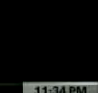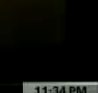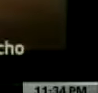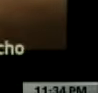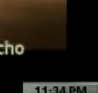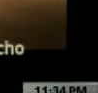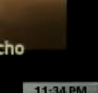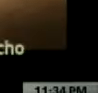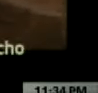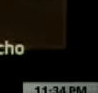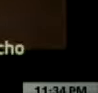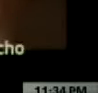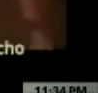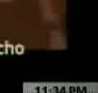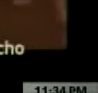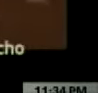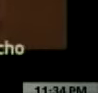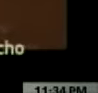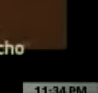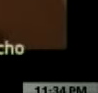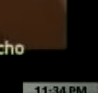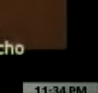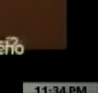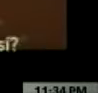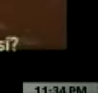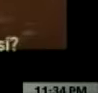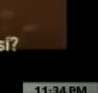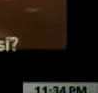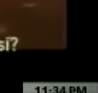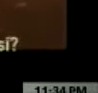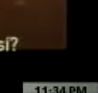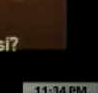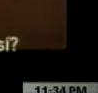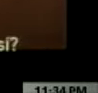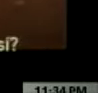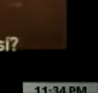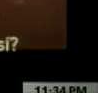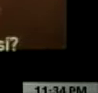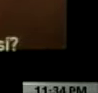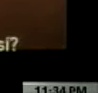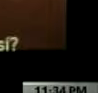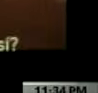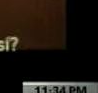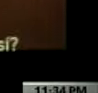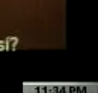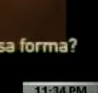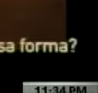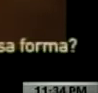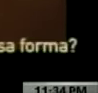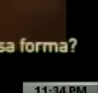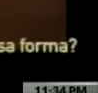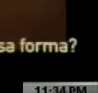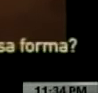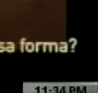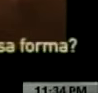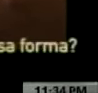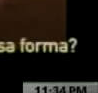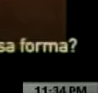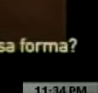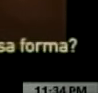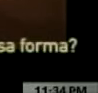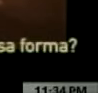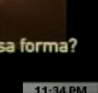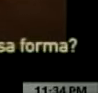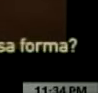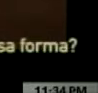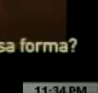es terrorista. No hay derecho, por favor, no hay derecho. ¿Cómo me van a quemar la mujer así? ¿Cómo me van a quemar a mi